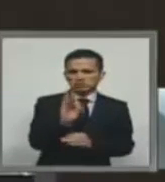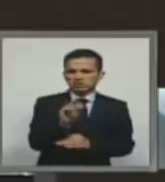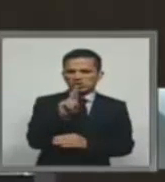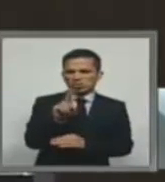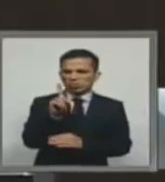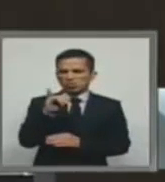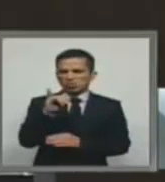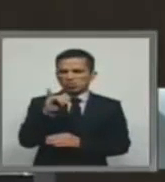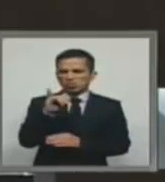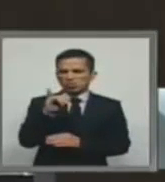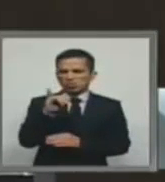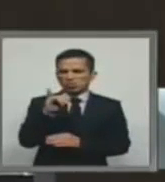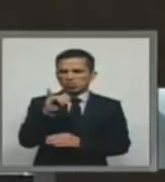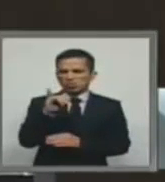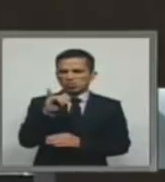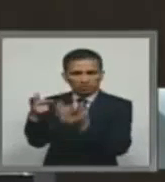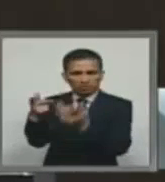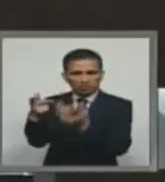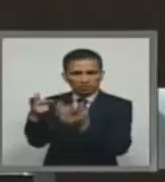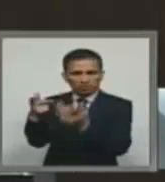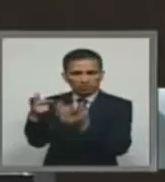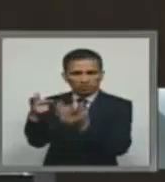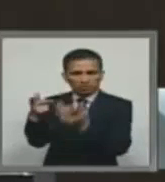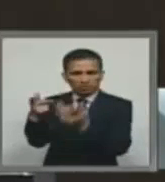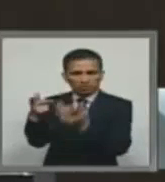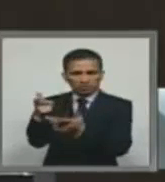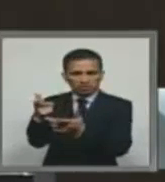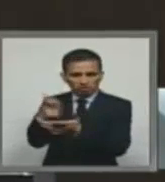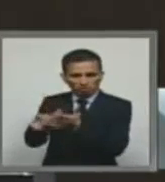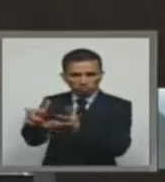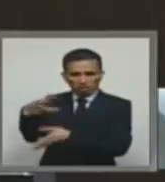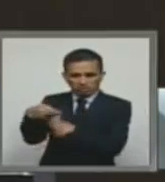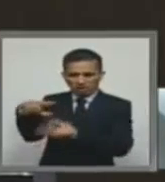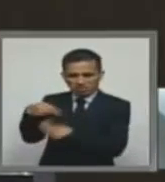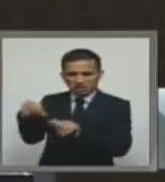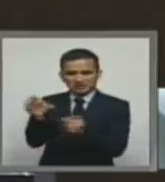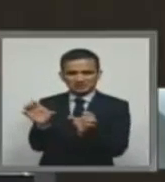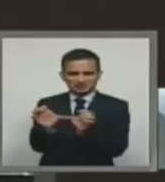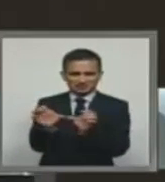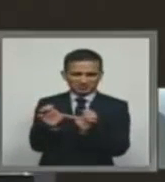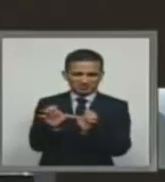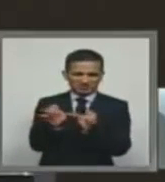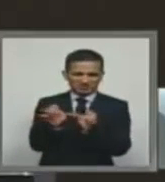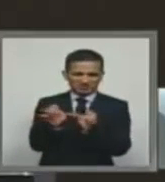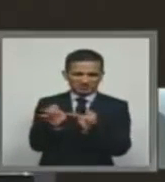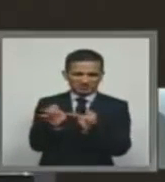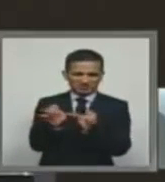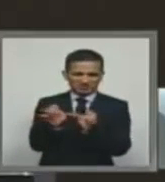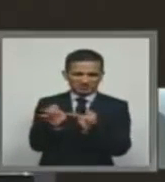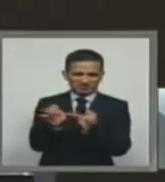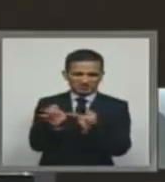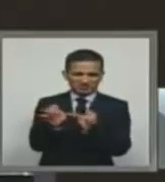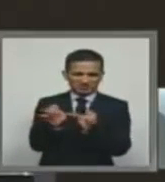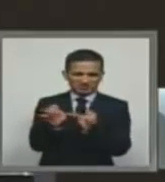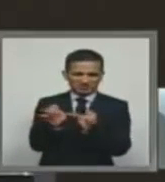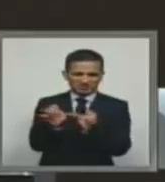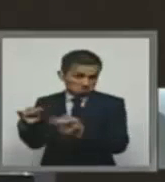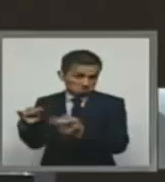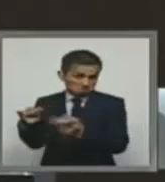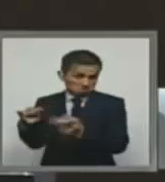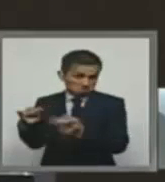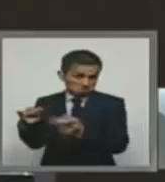crear especulación en el mercado de certificados limpios, de estos nuevos certificados que se